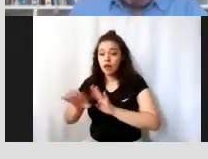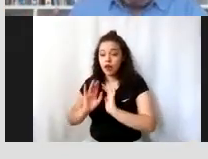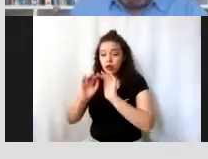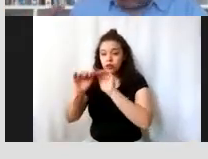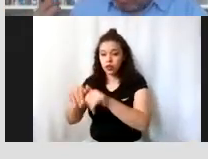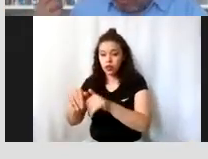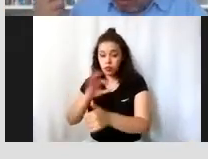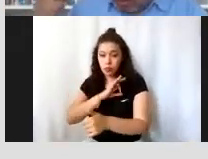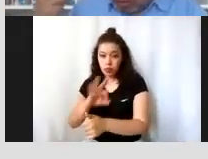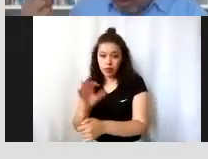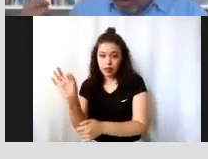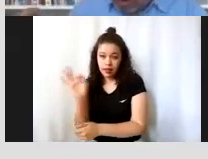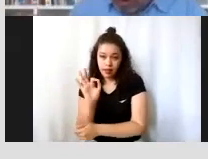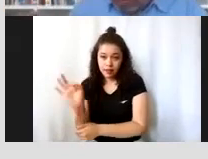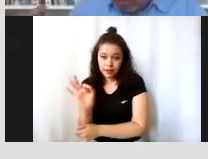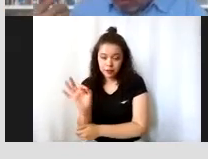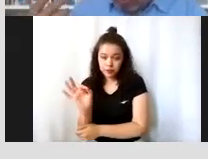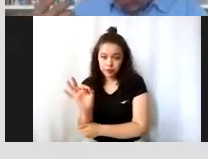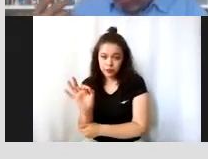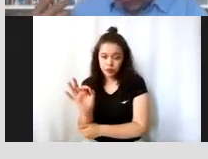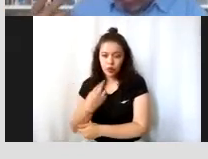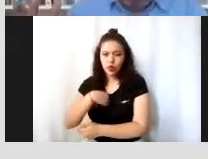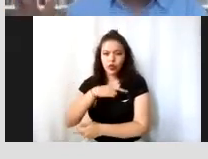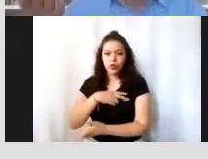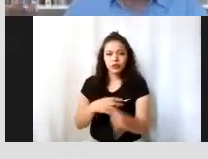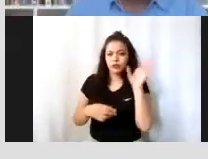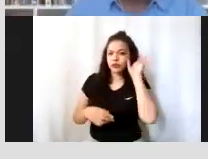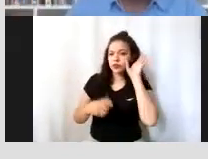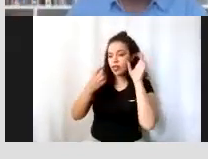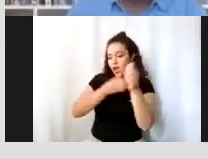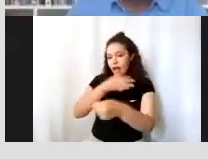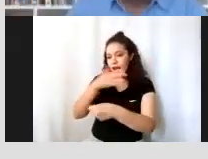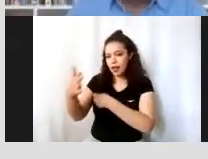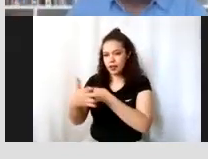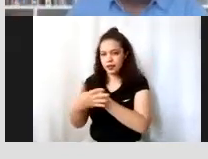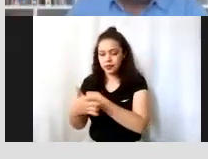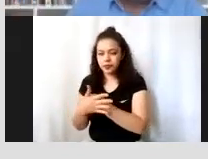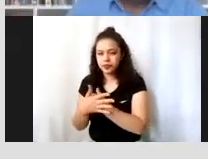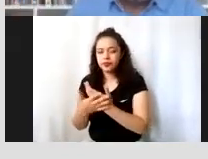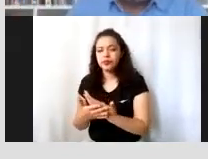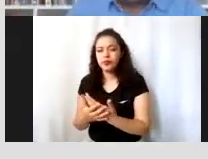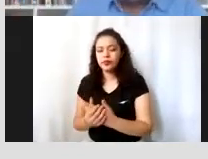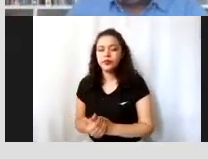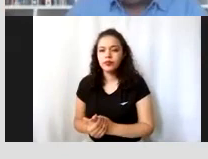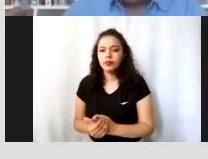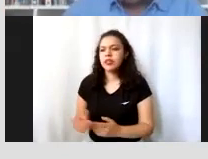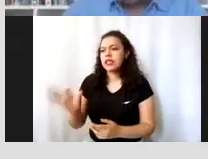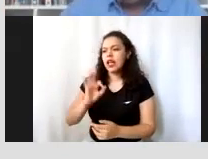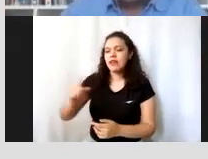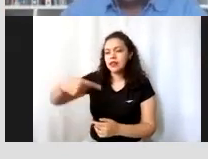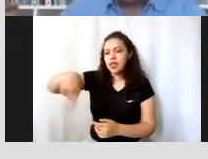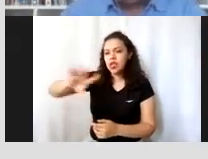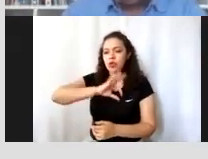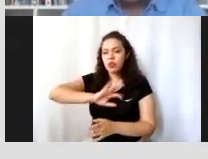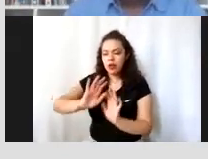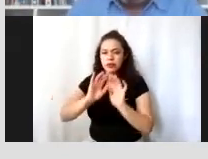que, de los cuales nos enteremos o en la consecución de trabajos que ellos puedan, a los cuales ellos